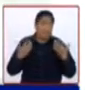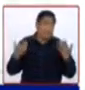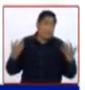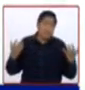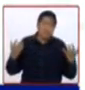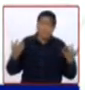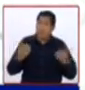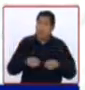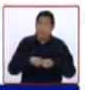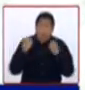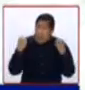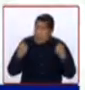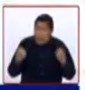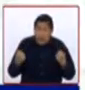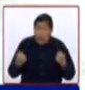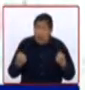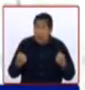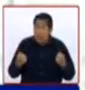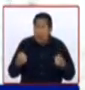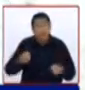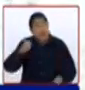Prácticamente totalmente rota la voz.